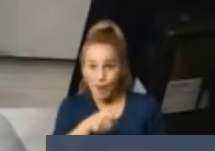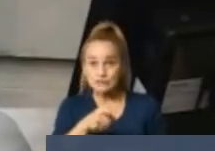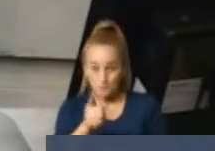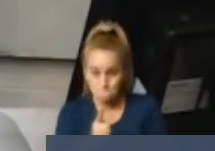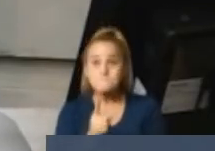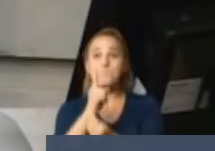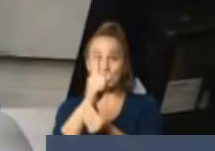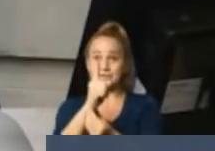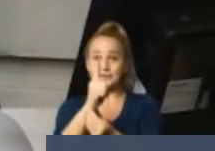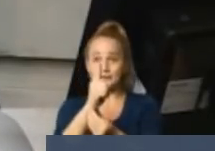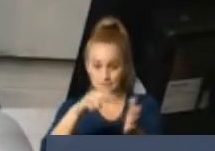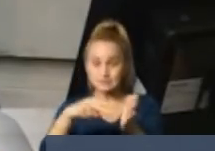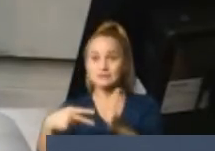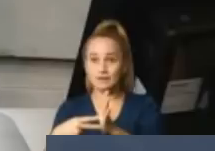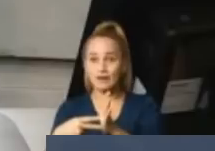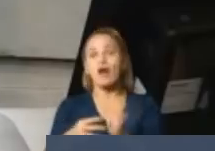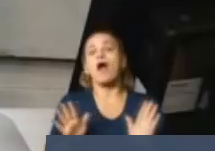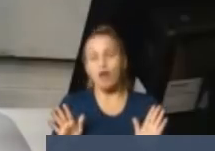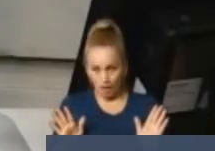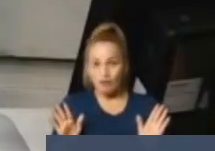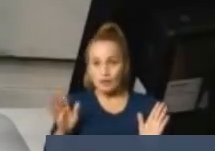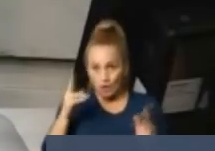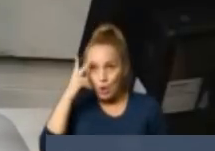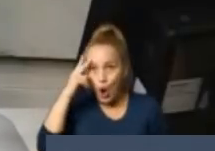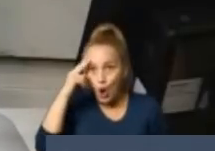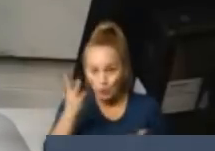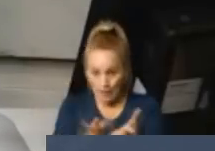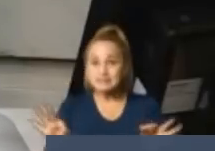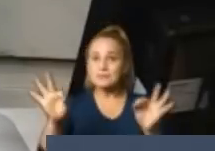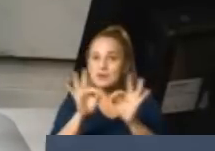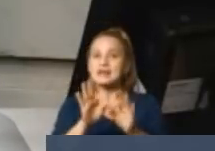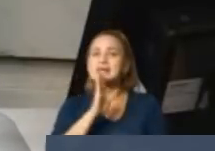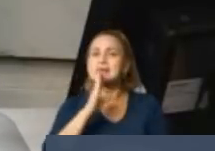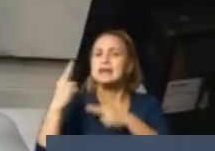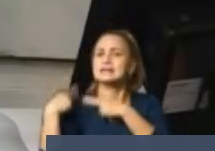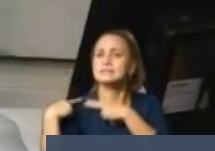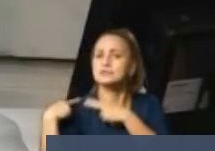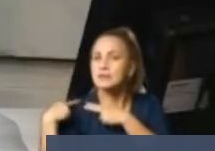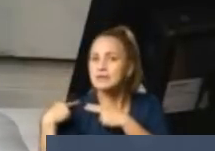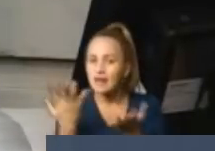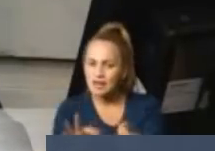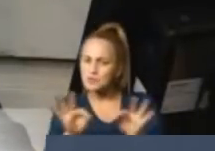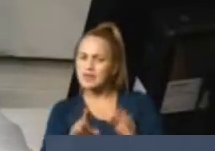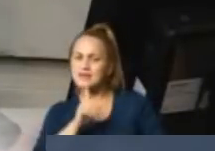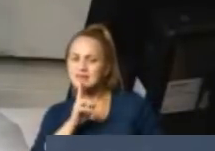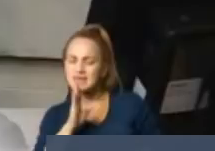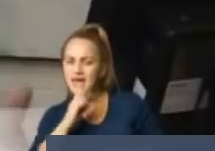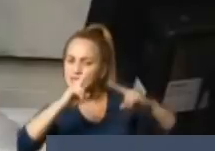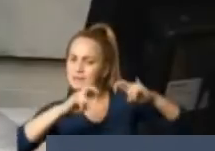la política. Claro que aquí hay que hacer un juicio de responsabilidades. Si hay